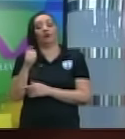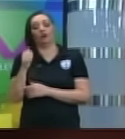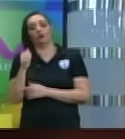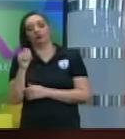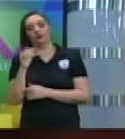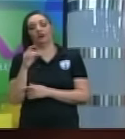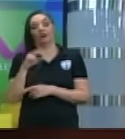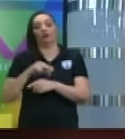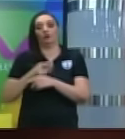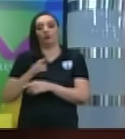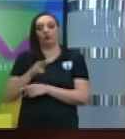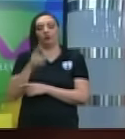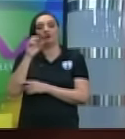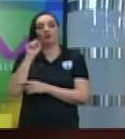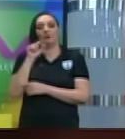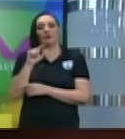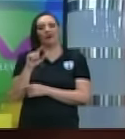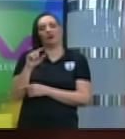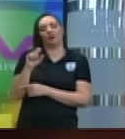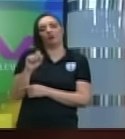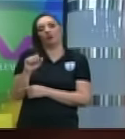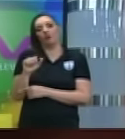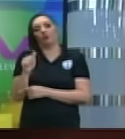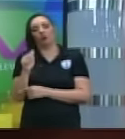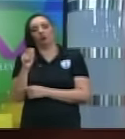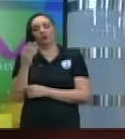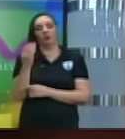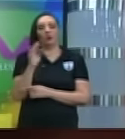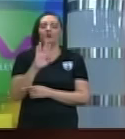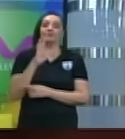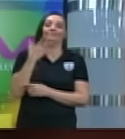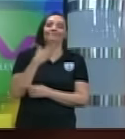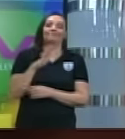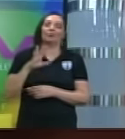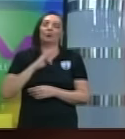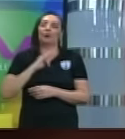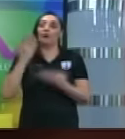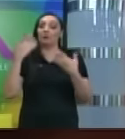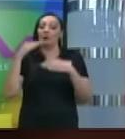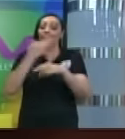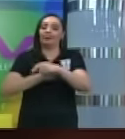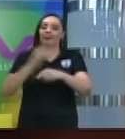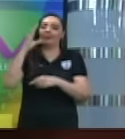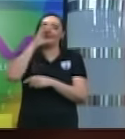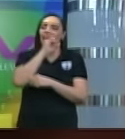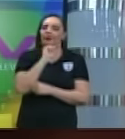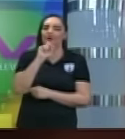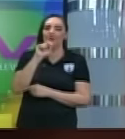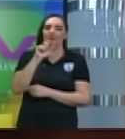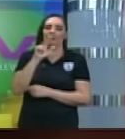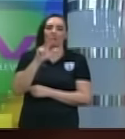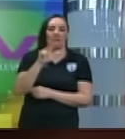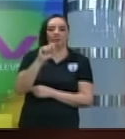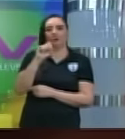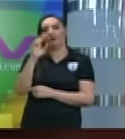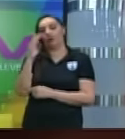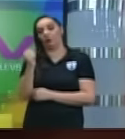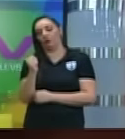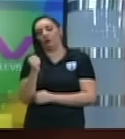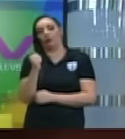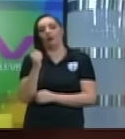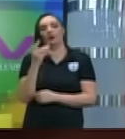en algunos municipios pues ambiente cálido o bochornoso, con máximas por ahí de 29 o 28 grados, 27 en